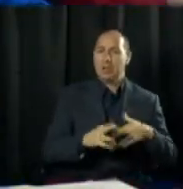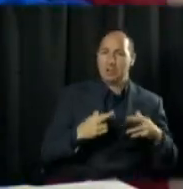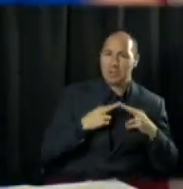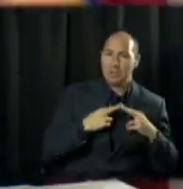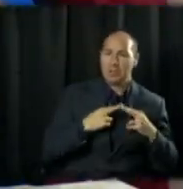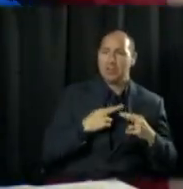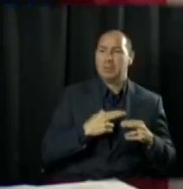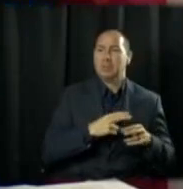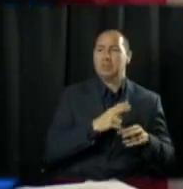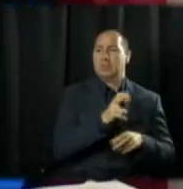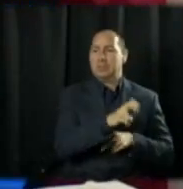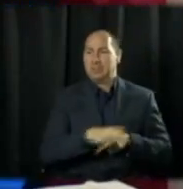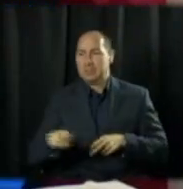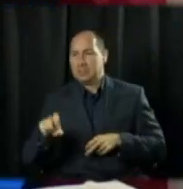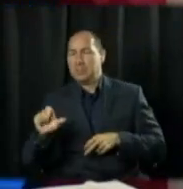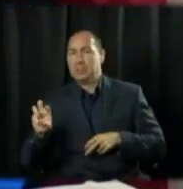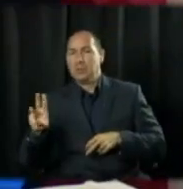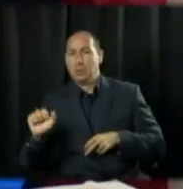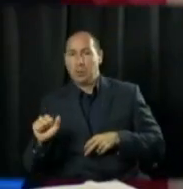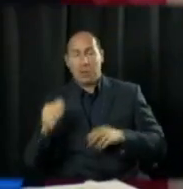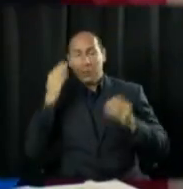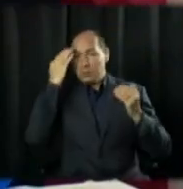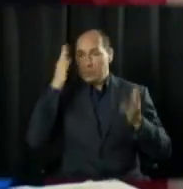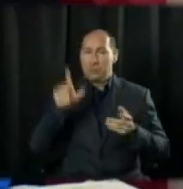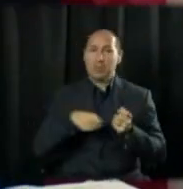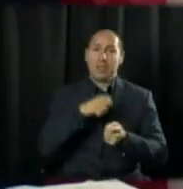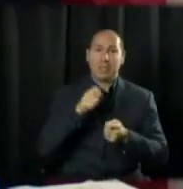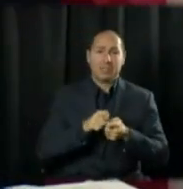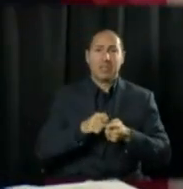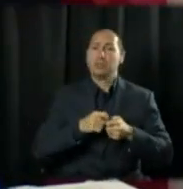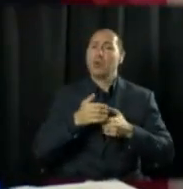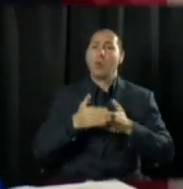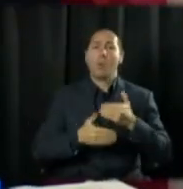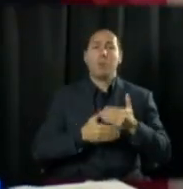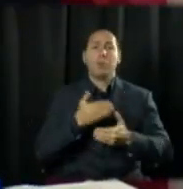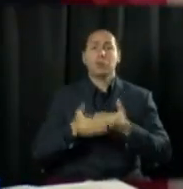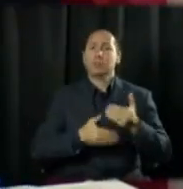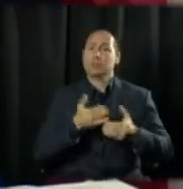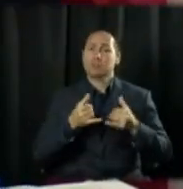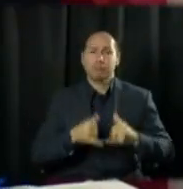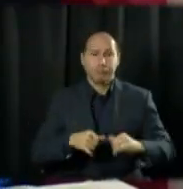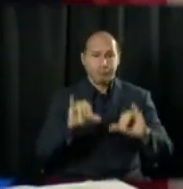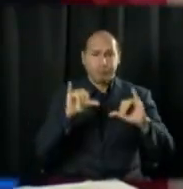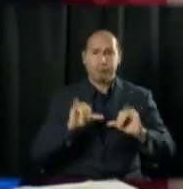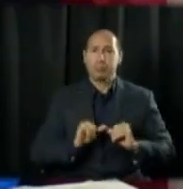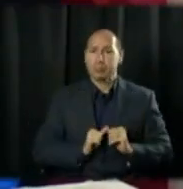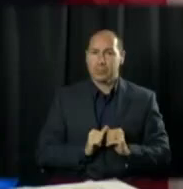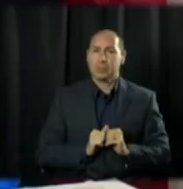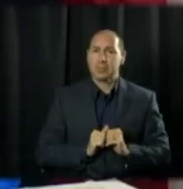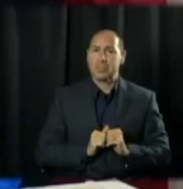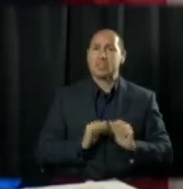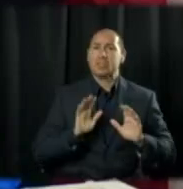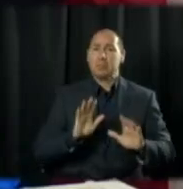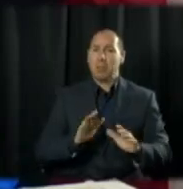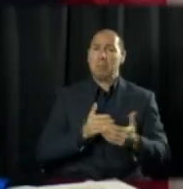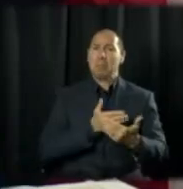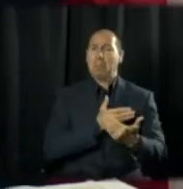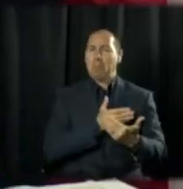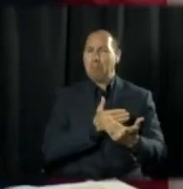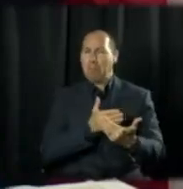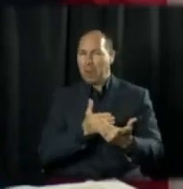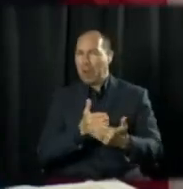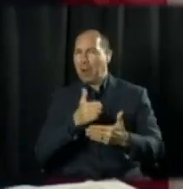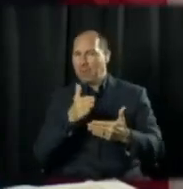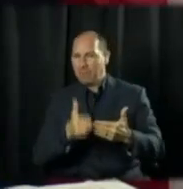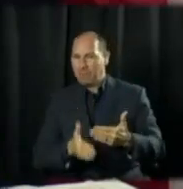gobierno, cuántos se van a retirar y cuántos van para Luma. Como todavía estamos en la transición, es un asunto para nosotros tener los números finales según